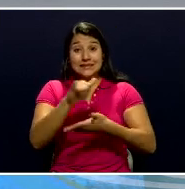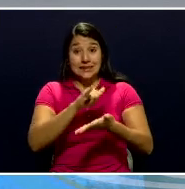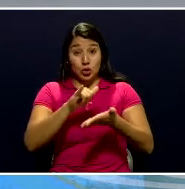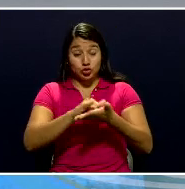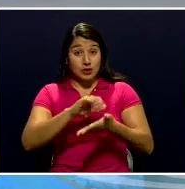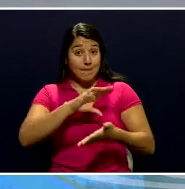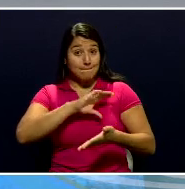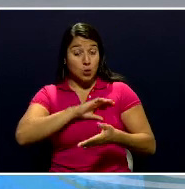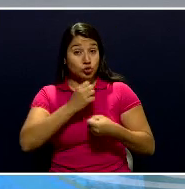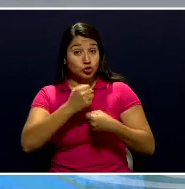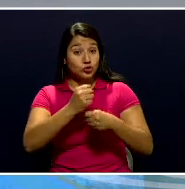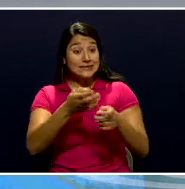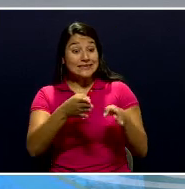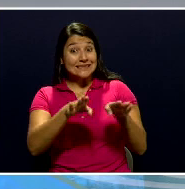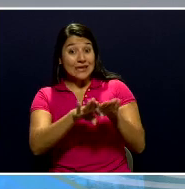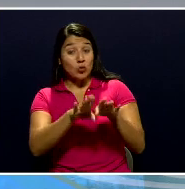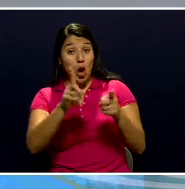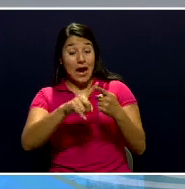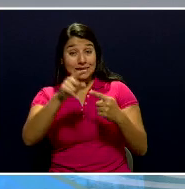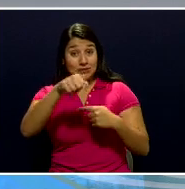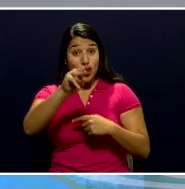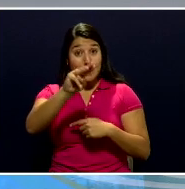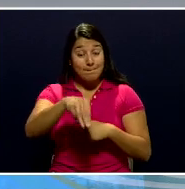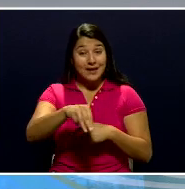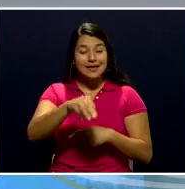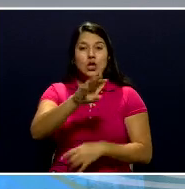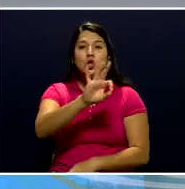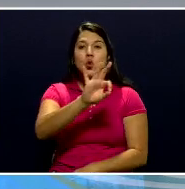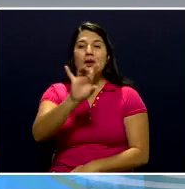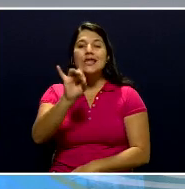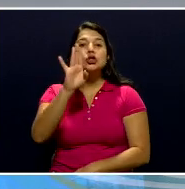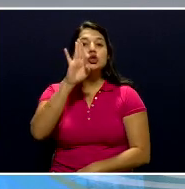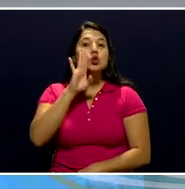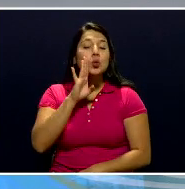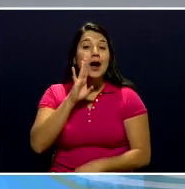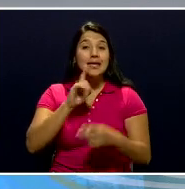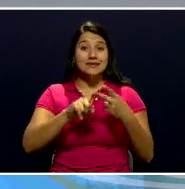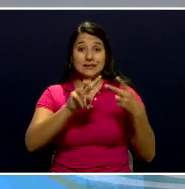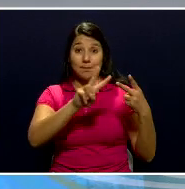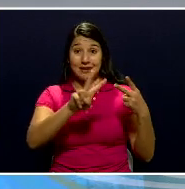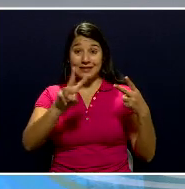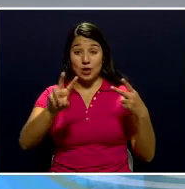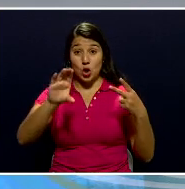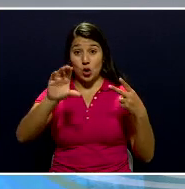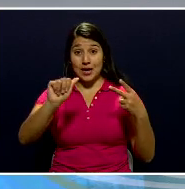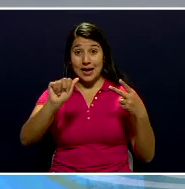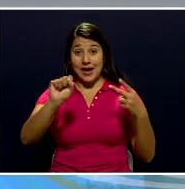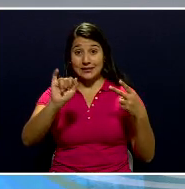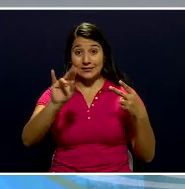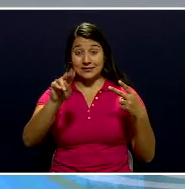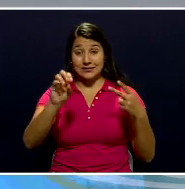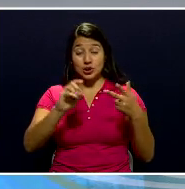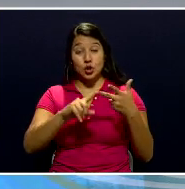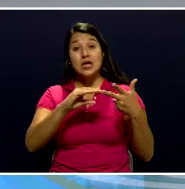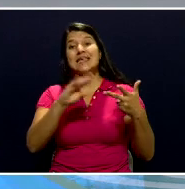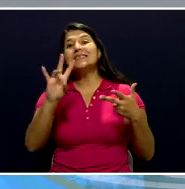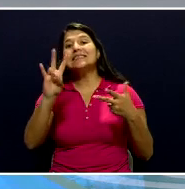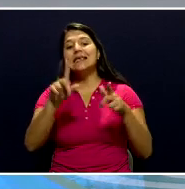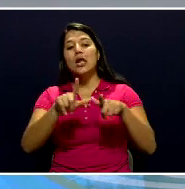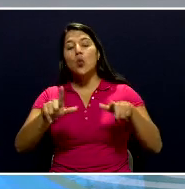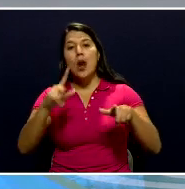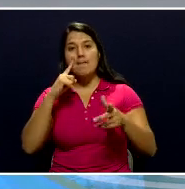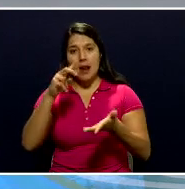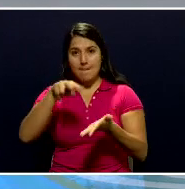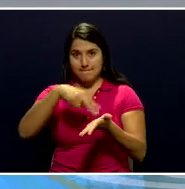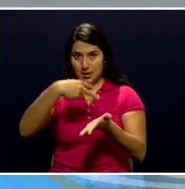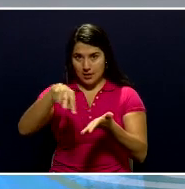Municipal cerró hasta este martes 98 bares, 22 casinos y 7 discotecas. Sin